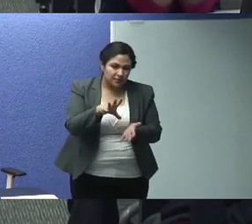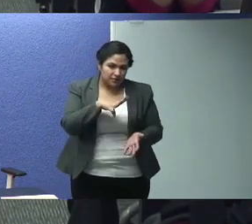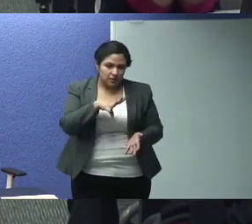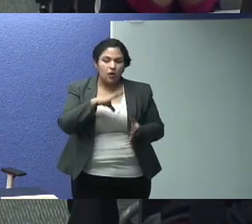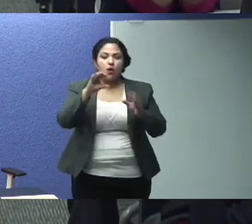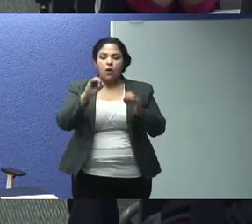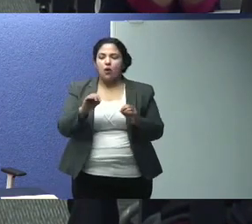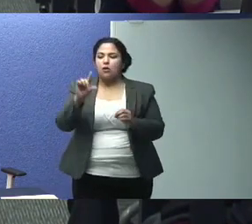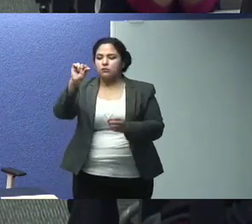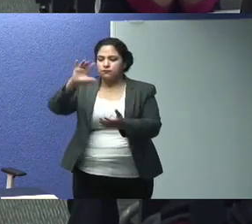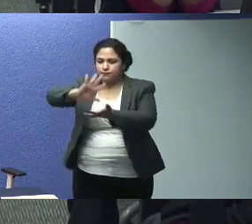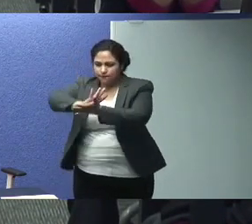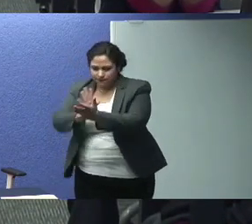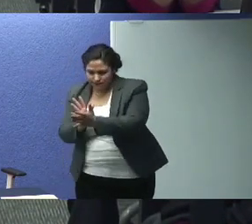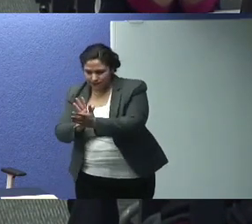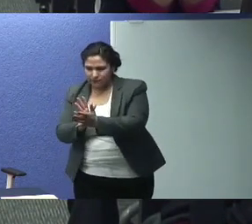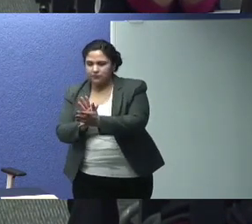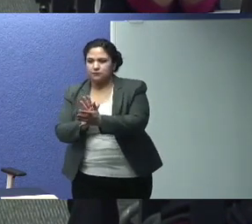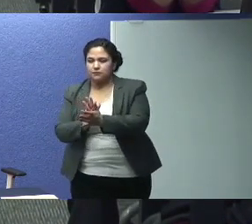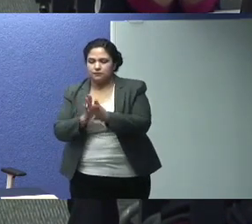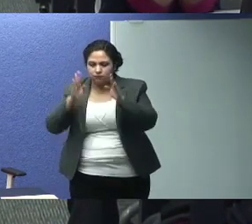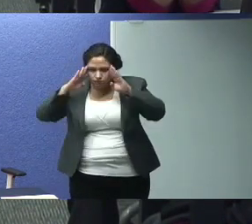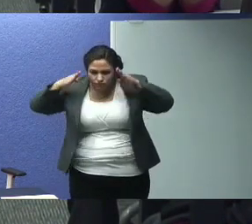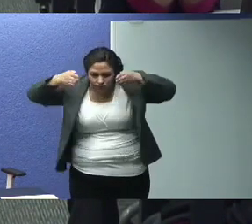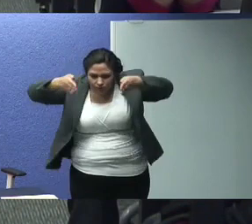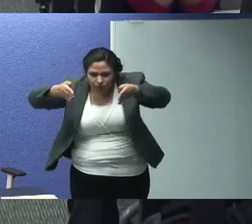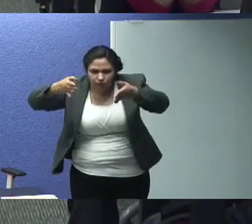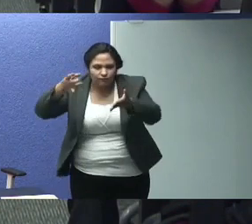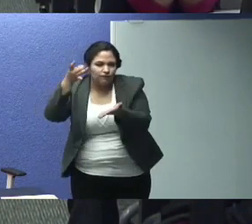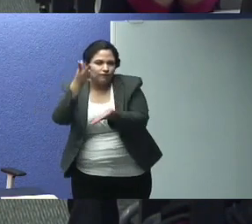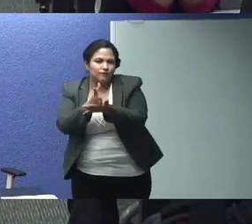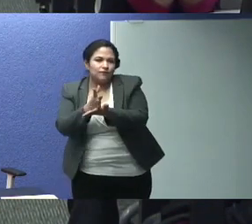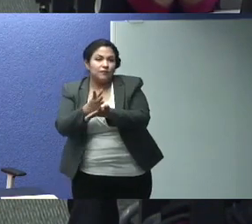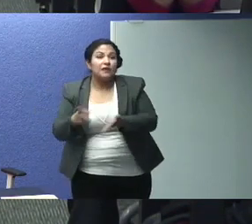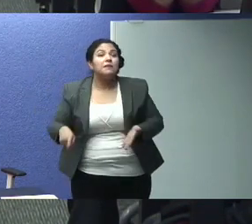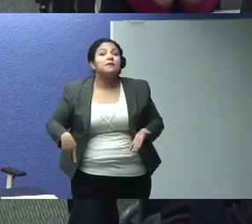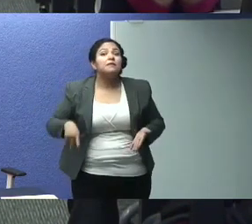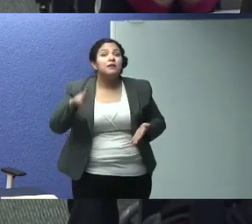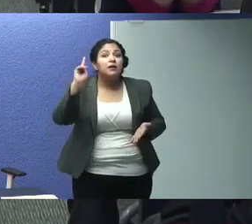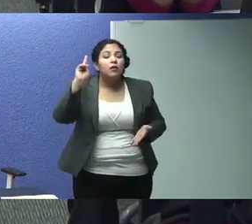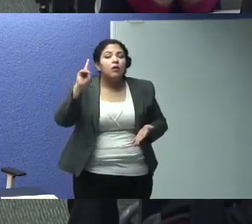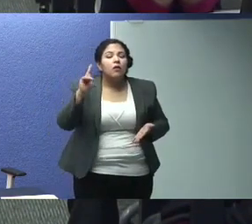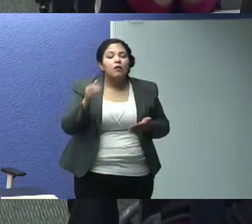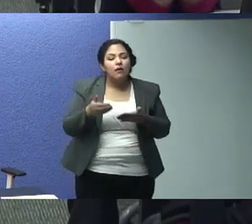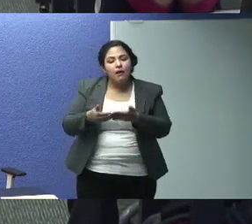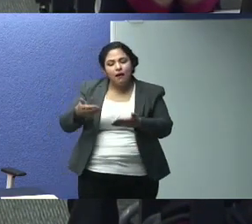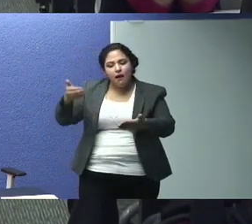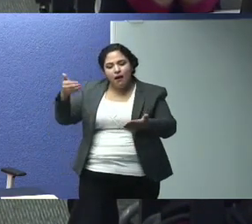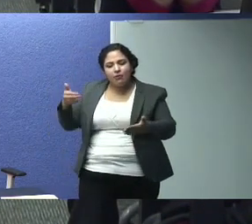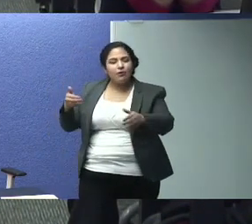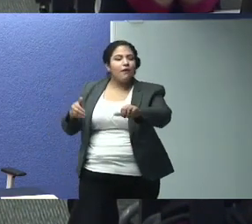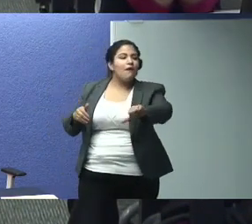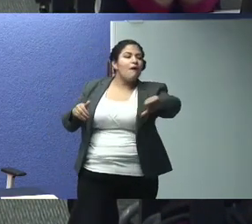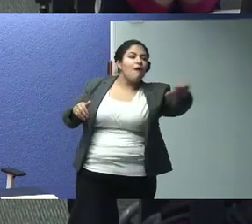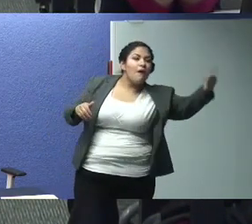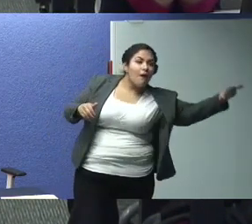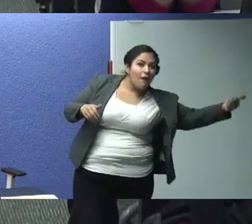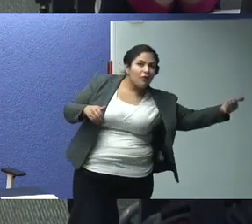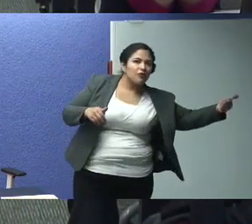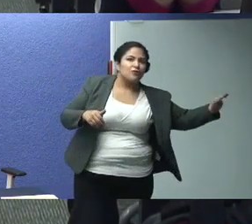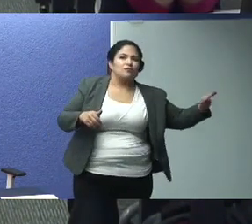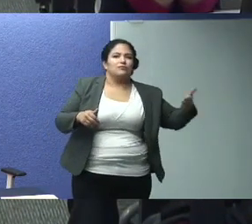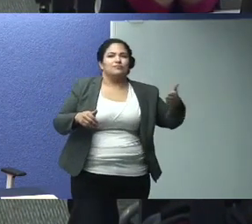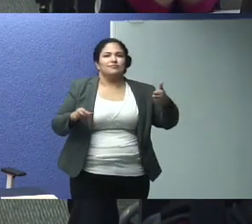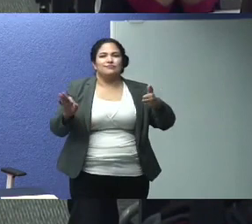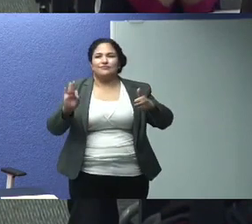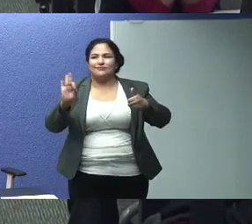desventaja, y a veces no se trabaja un poco en la articulación que tiene que haber hacia otros cuerpos jurídicos, ¿no?